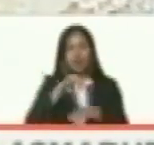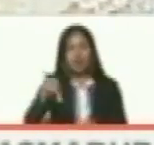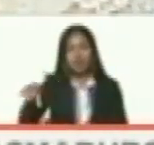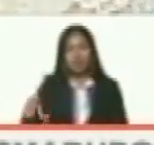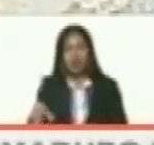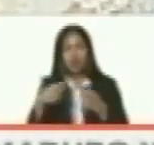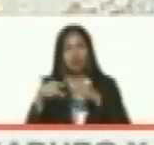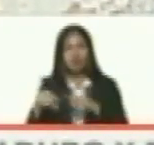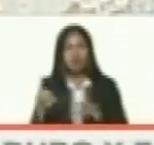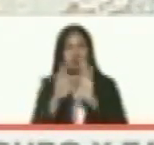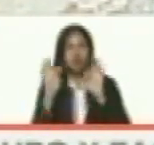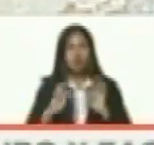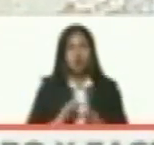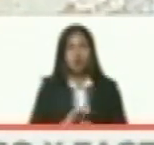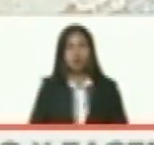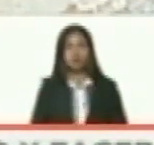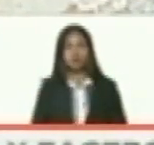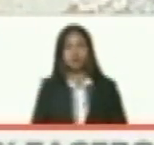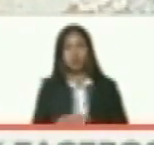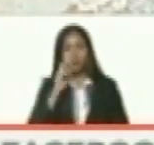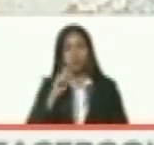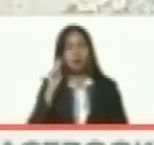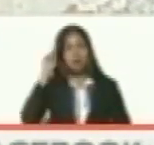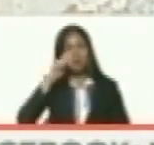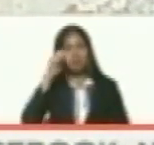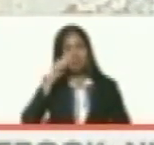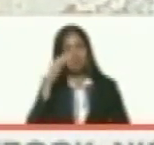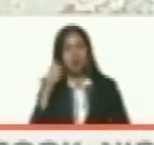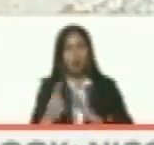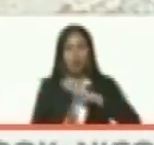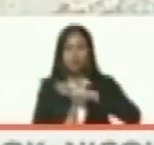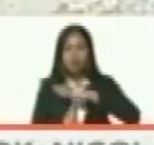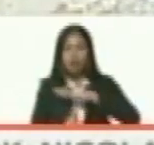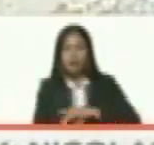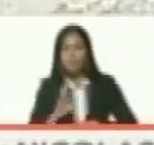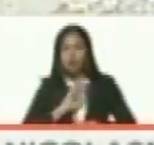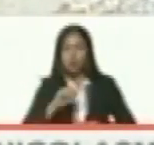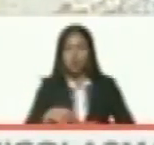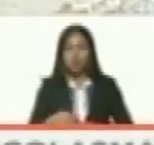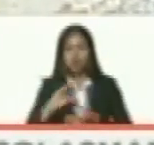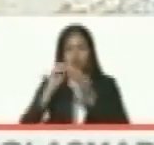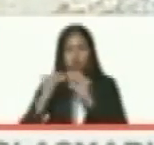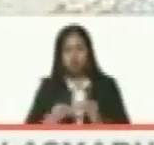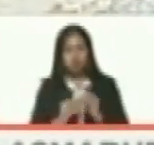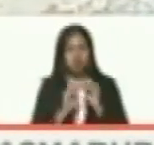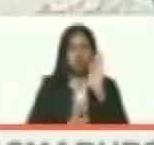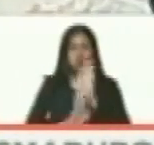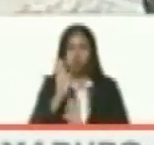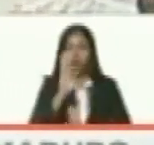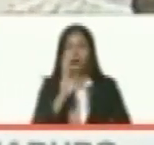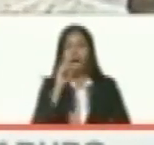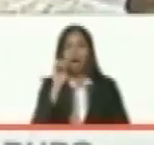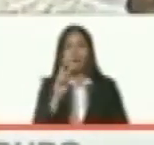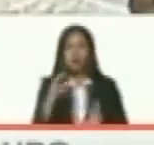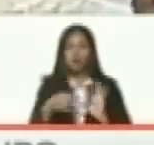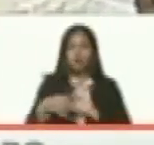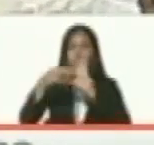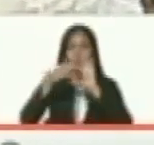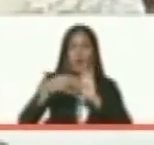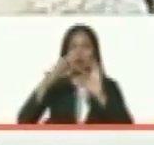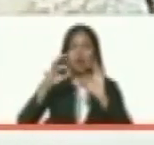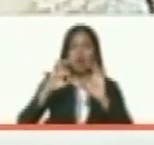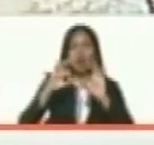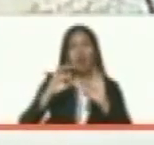República. Vamos a ver este video sobre este terminal moderno, avanzado, que va a unir a La